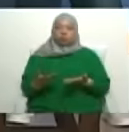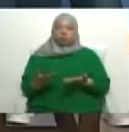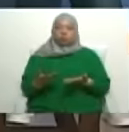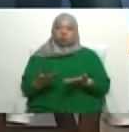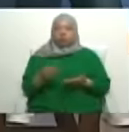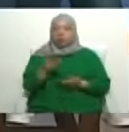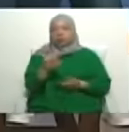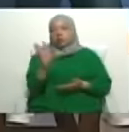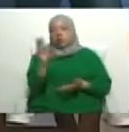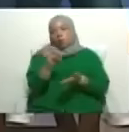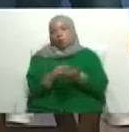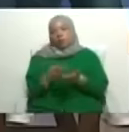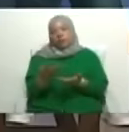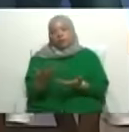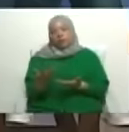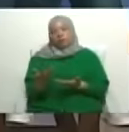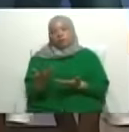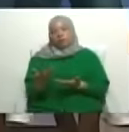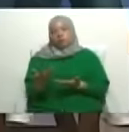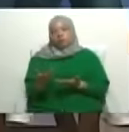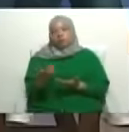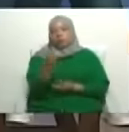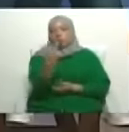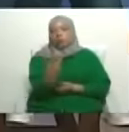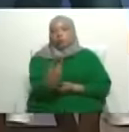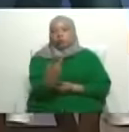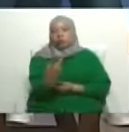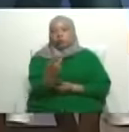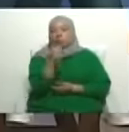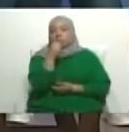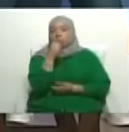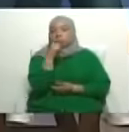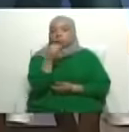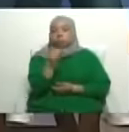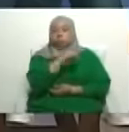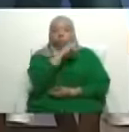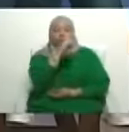esos 5 intentos, 2 muy poderosos